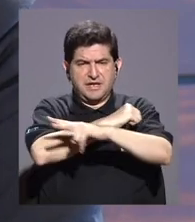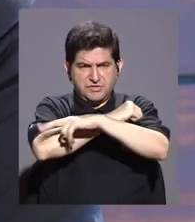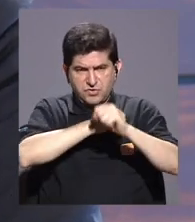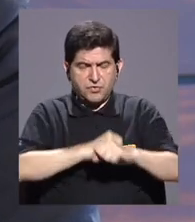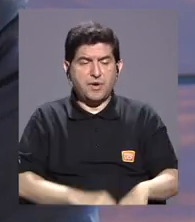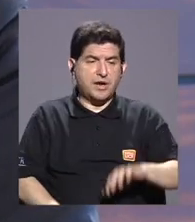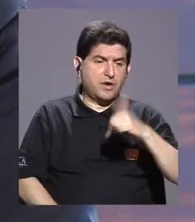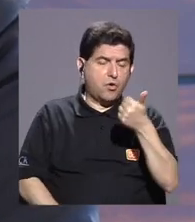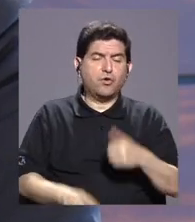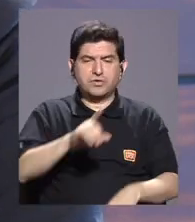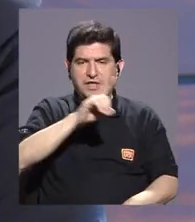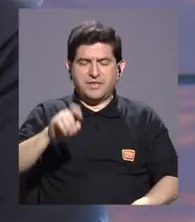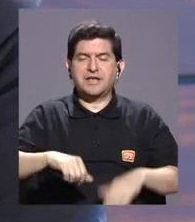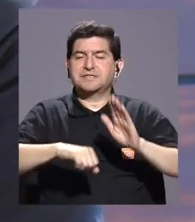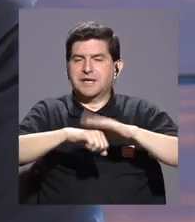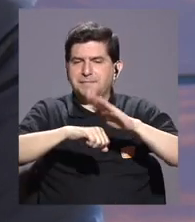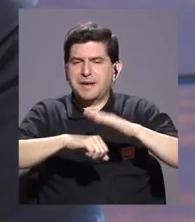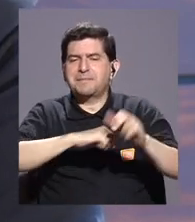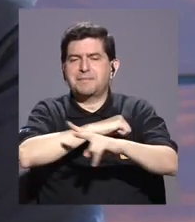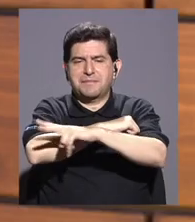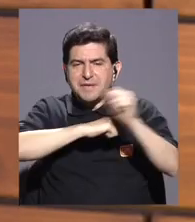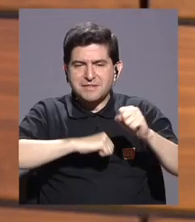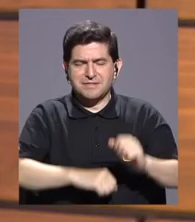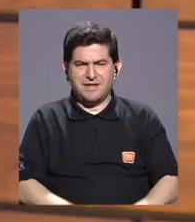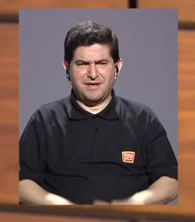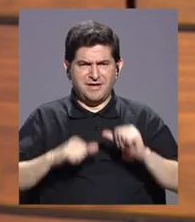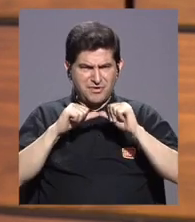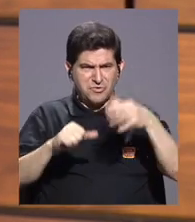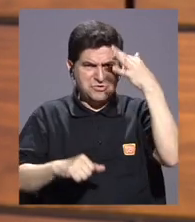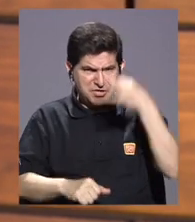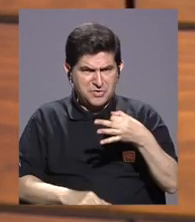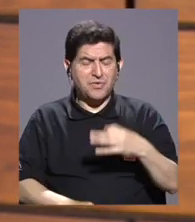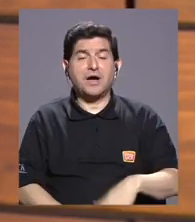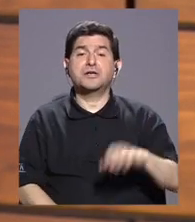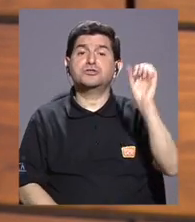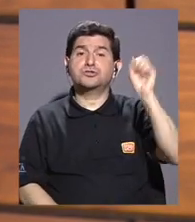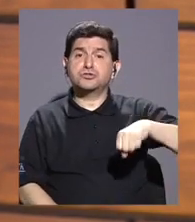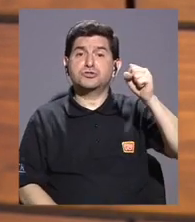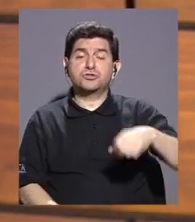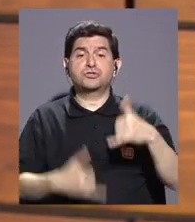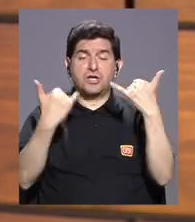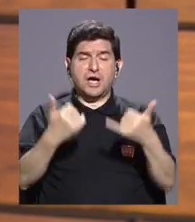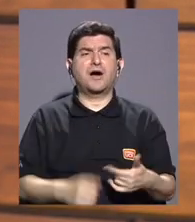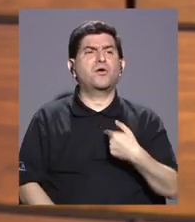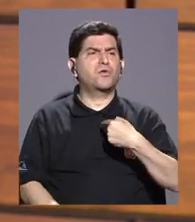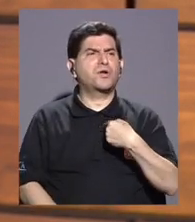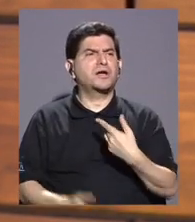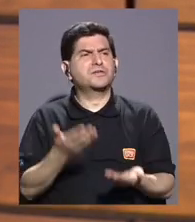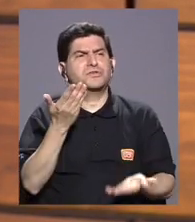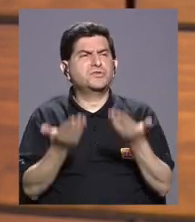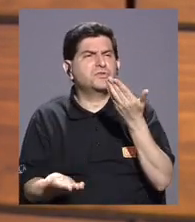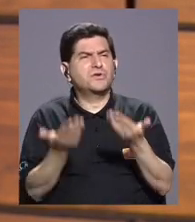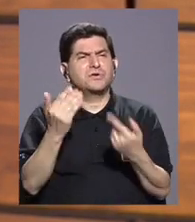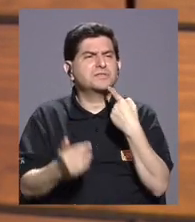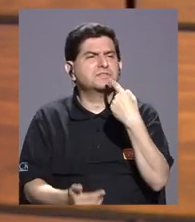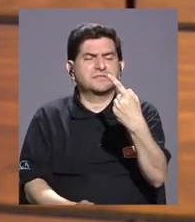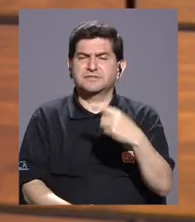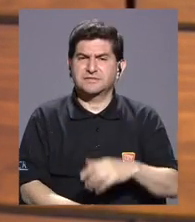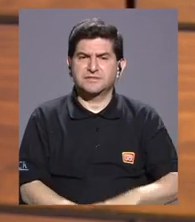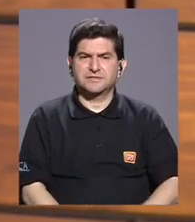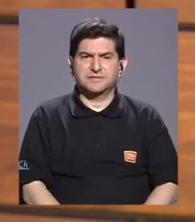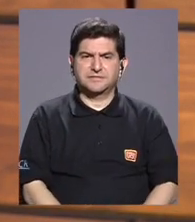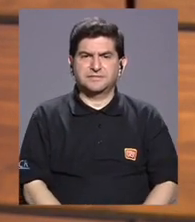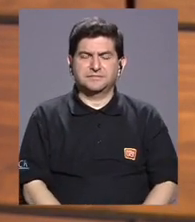otra derecha que deja robar. ¿Sigue sosteniéndola? Sí, sí, ahora más bien la plantearía así,